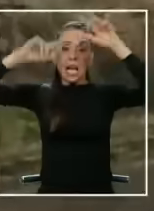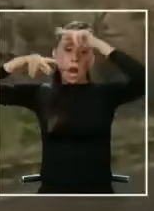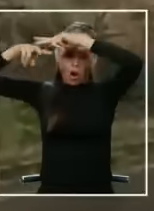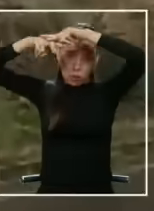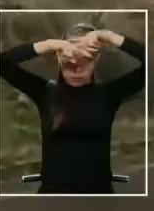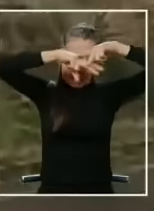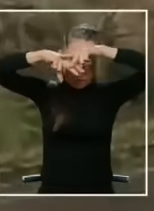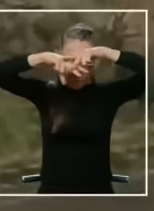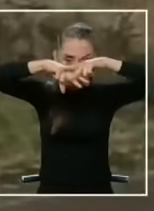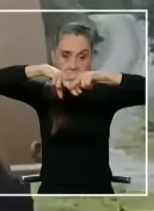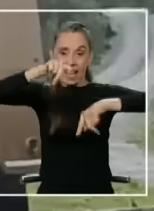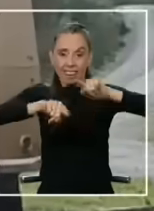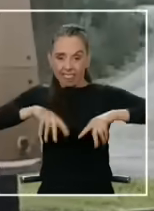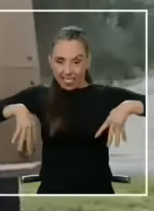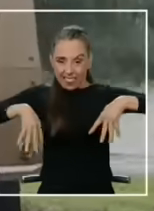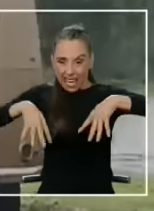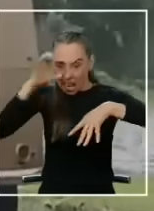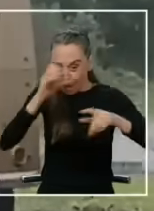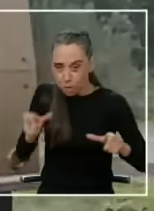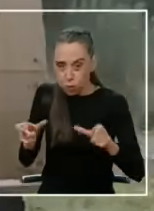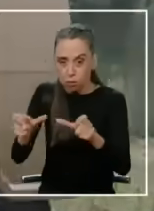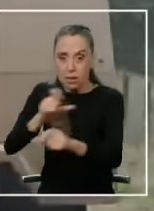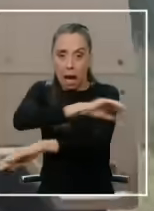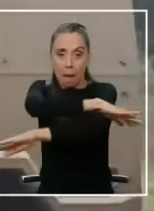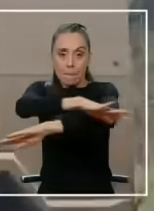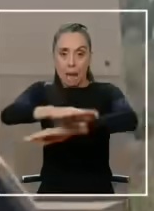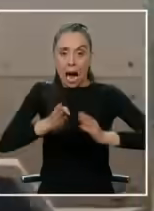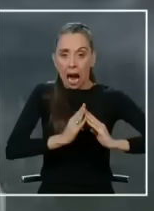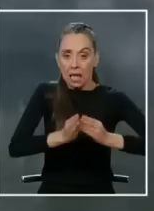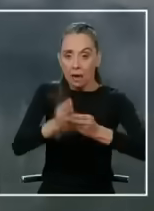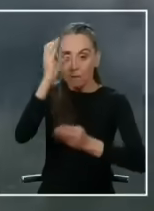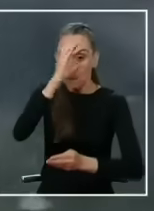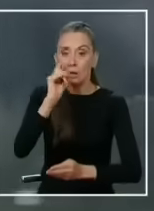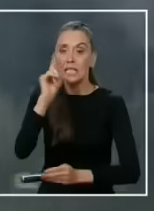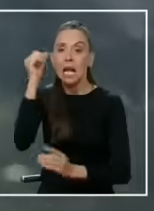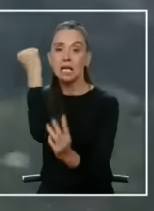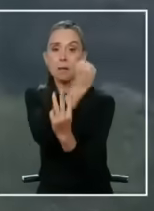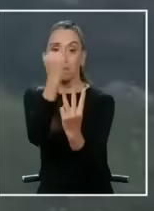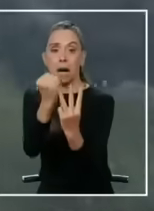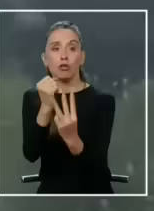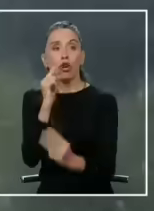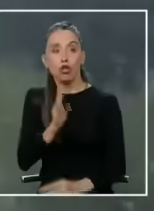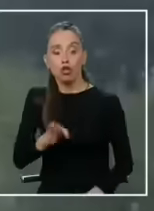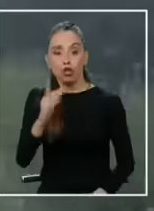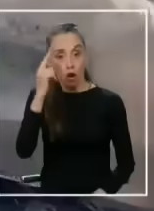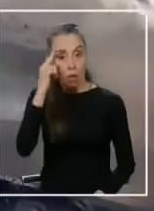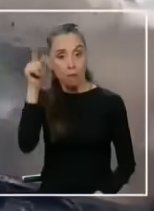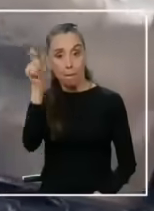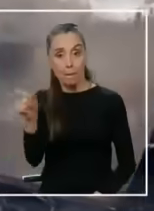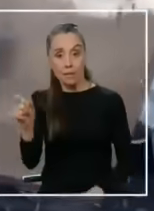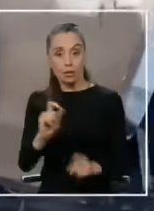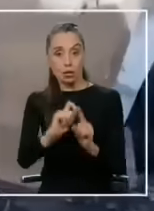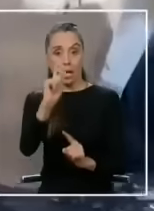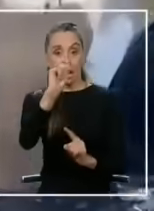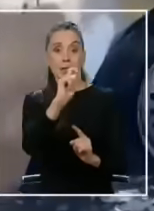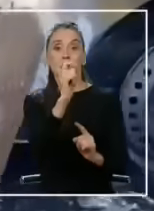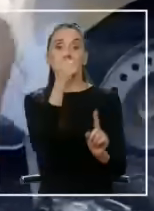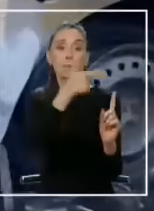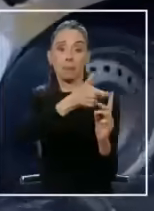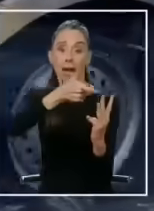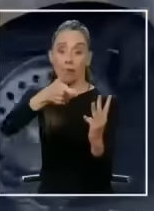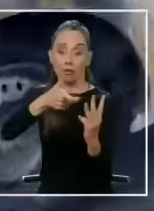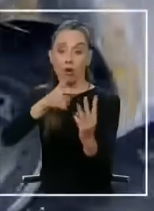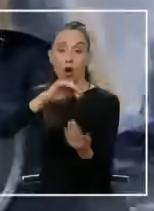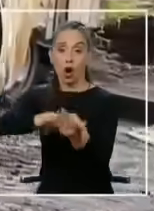los criminales. Es esa la máxima prioridad. Todavía hay señales que los autores, o por lo menos sus cómplices,